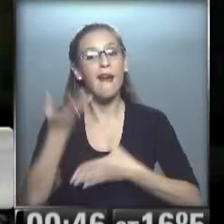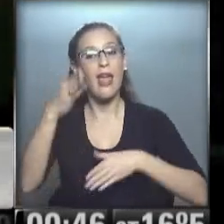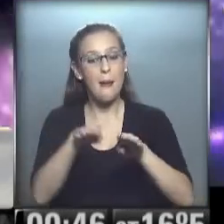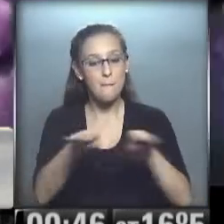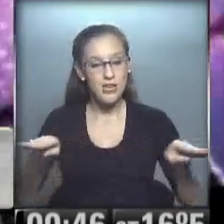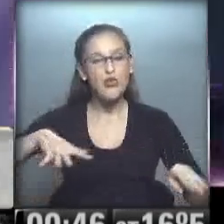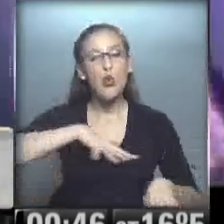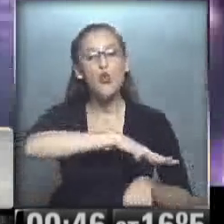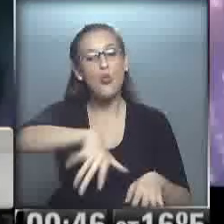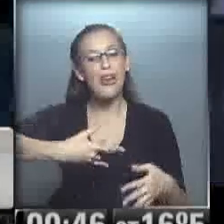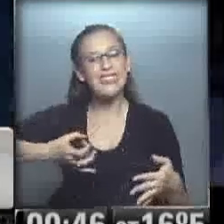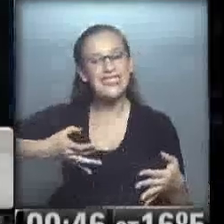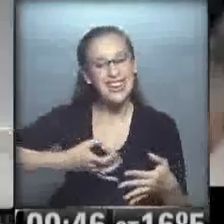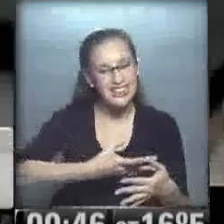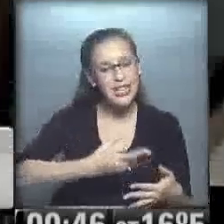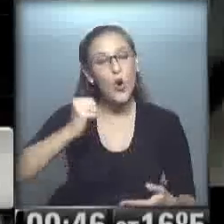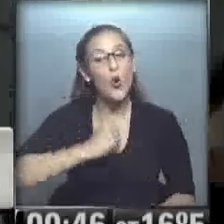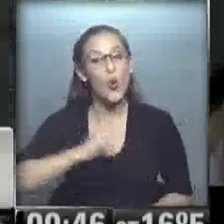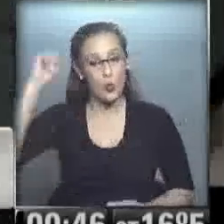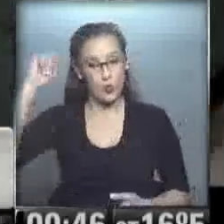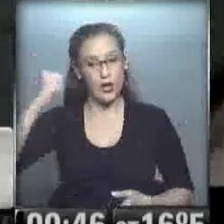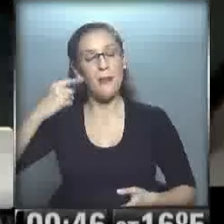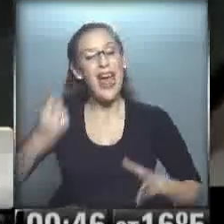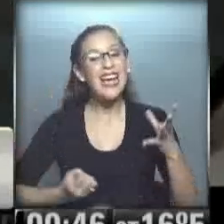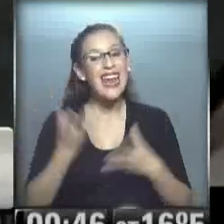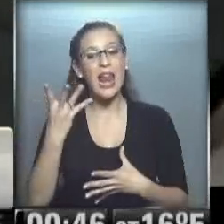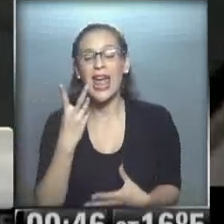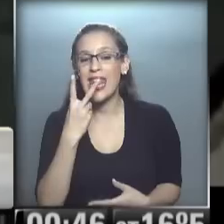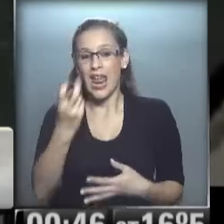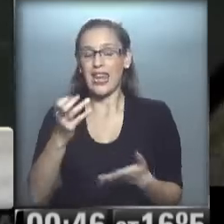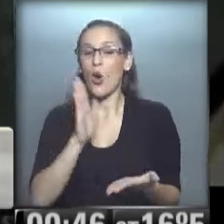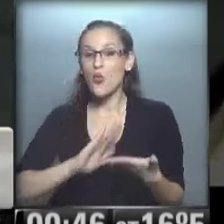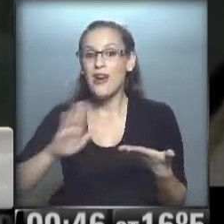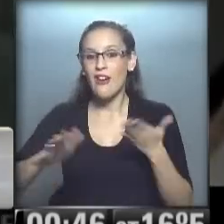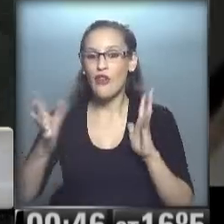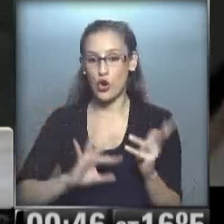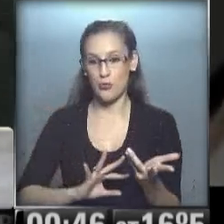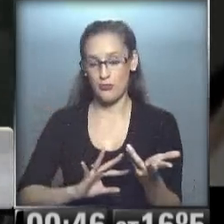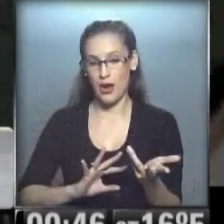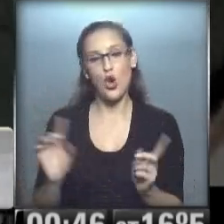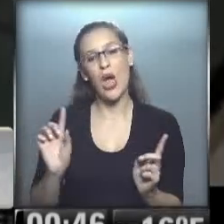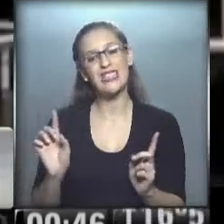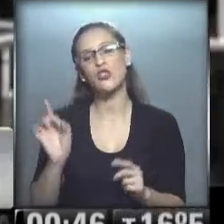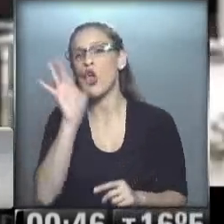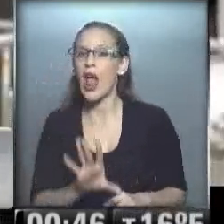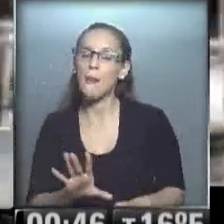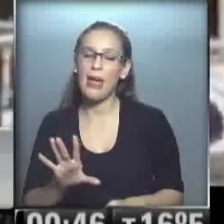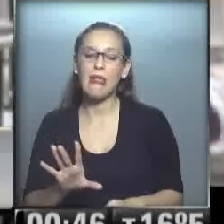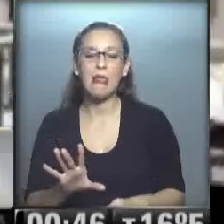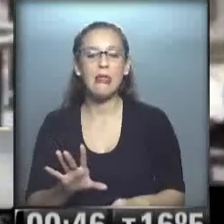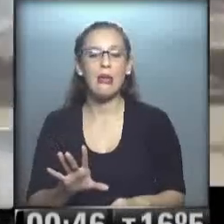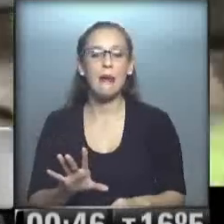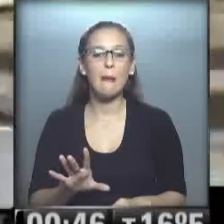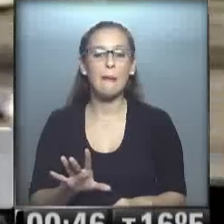de Rusia. Para comenzar a generar energía, buscar otras fuentes de energía que no sean solamente, obviamente, los combustibles fósiles, que son los